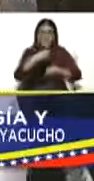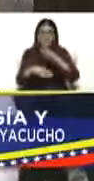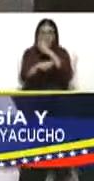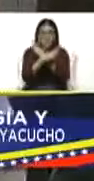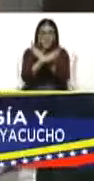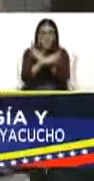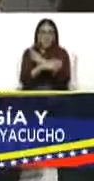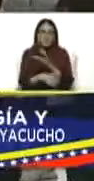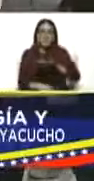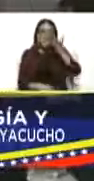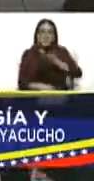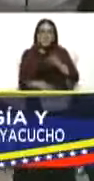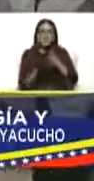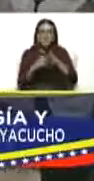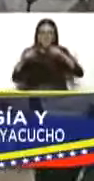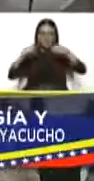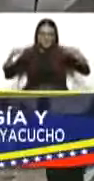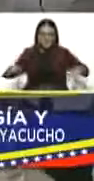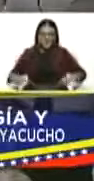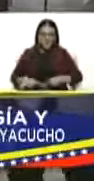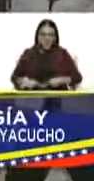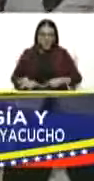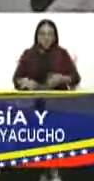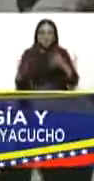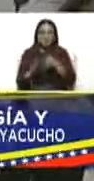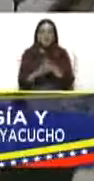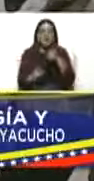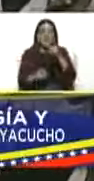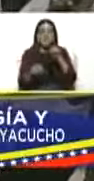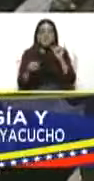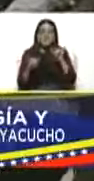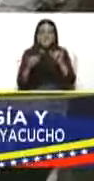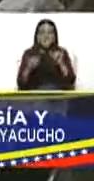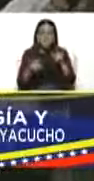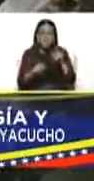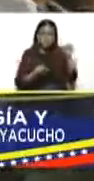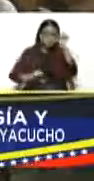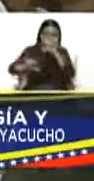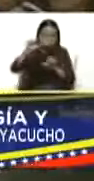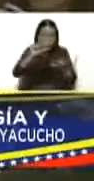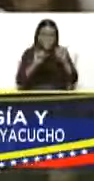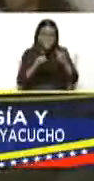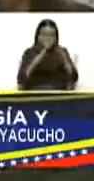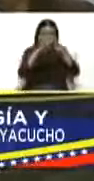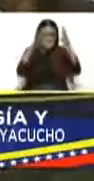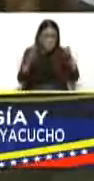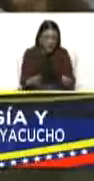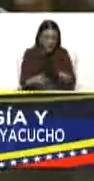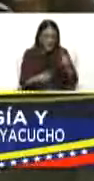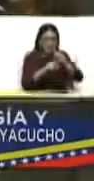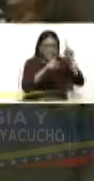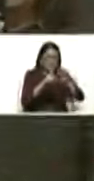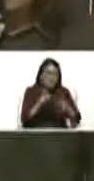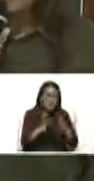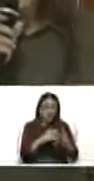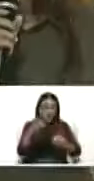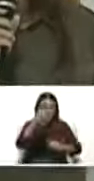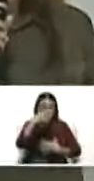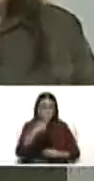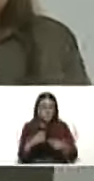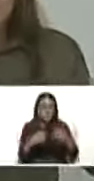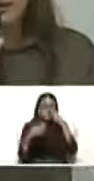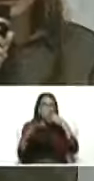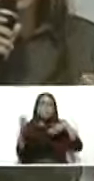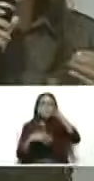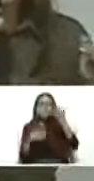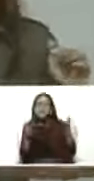tiene una vida útil de 30 años, aproximadamente con el debido mantenimiento y cuidado por parte del equipo de Bensalud. Y